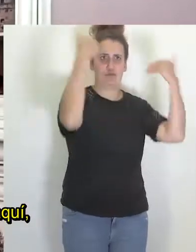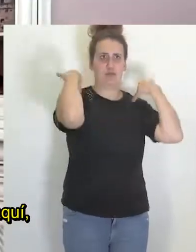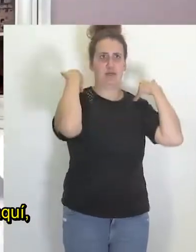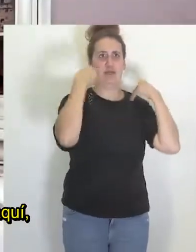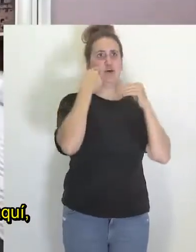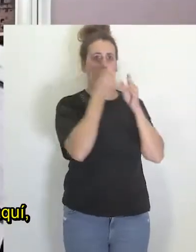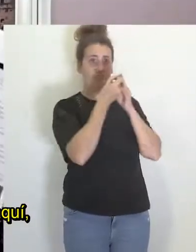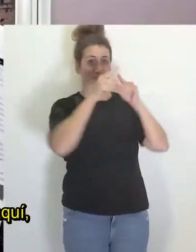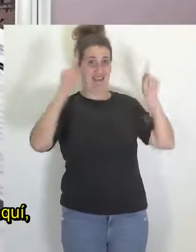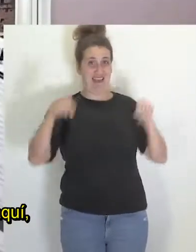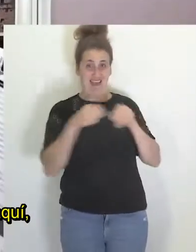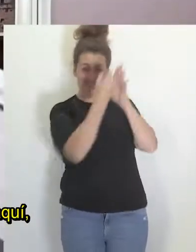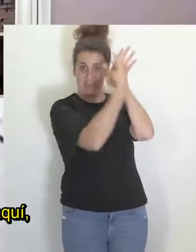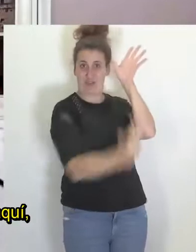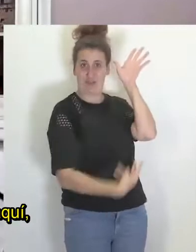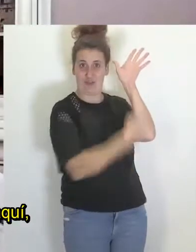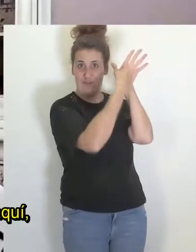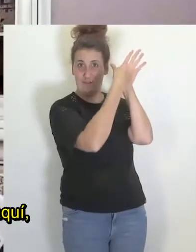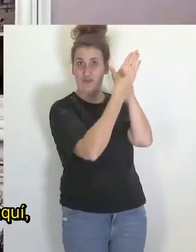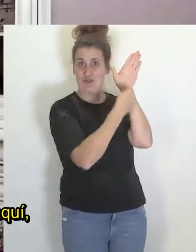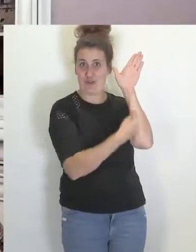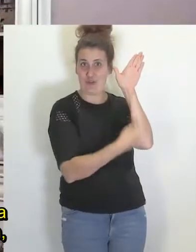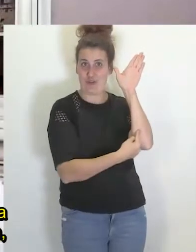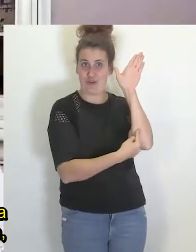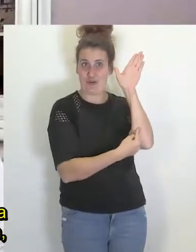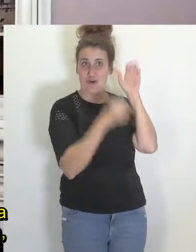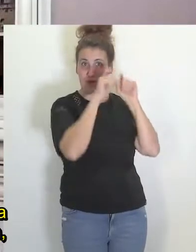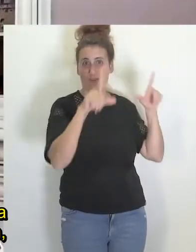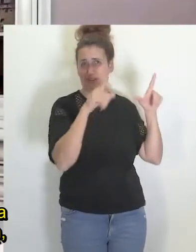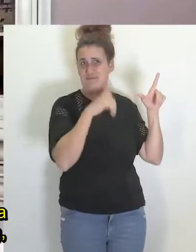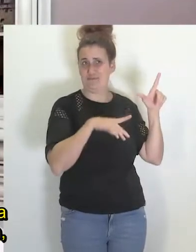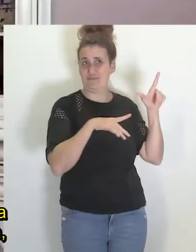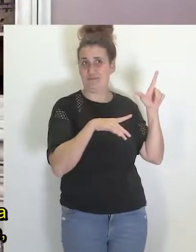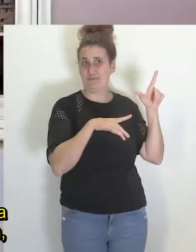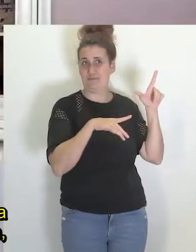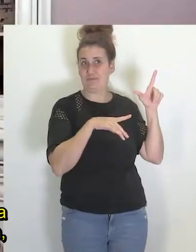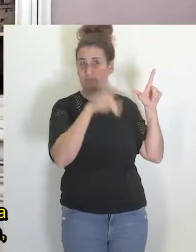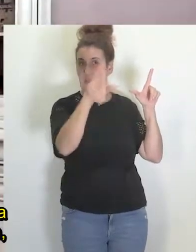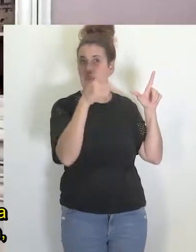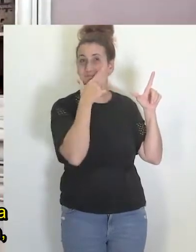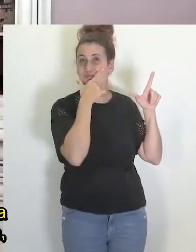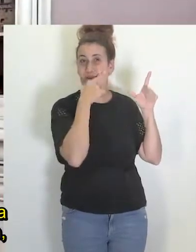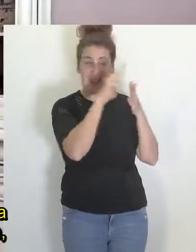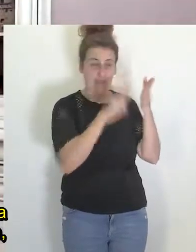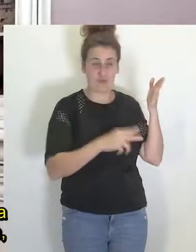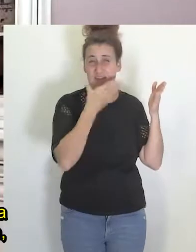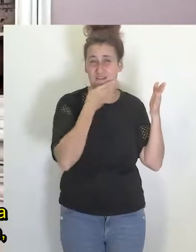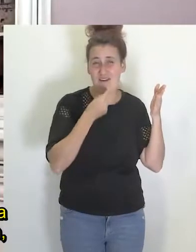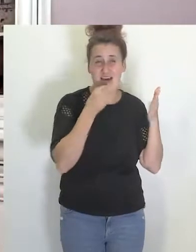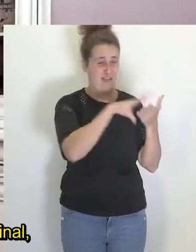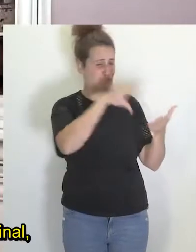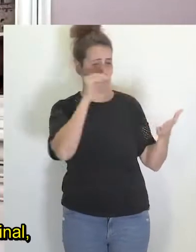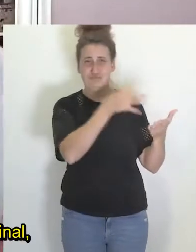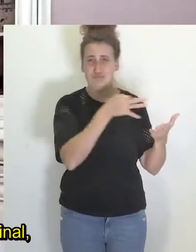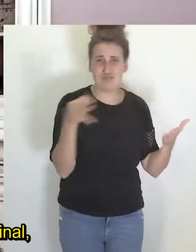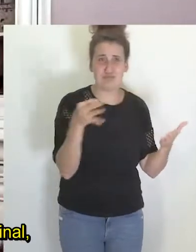cierto, mostramos aquí unos dosieres que son de muy fácil lectura y de muy fácil comprensión,